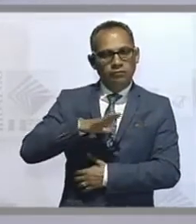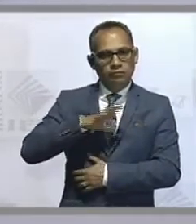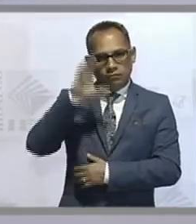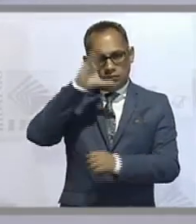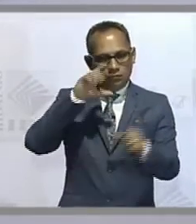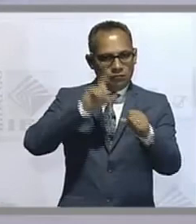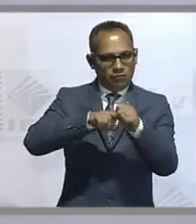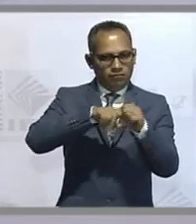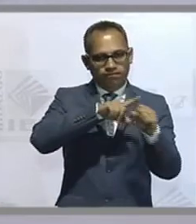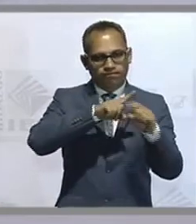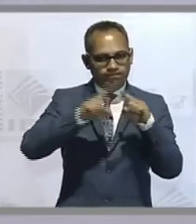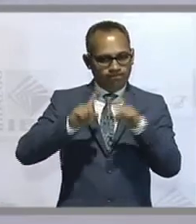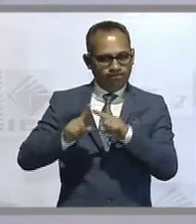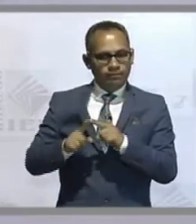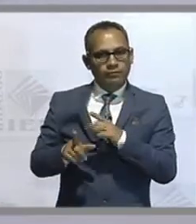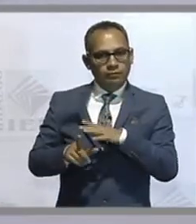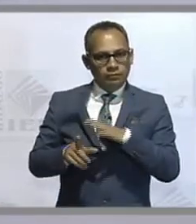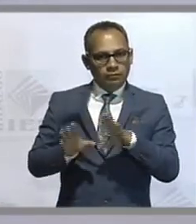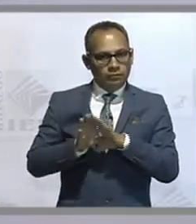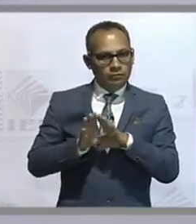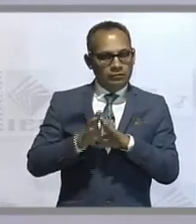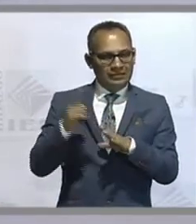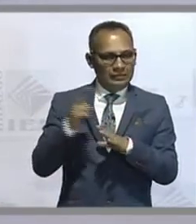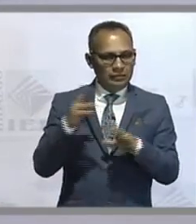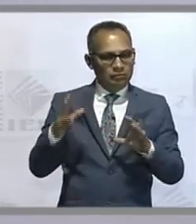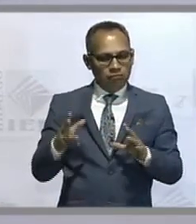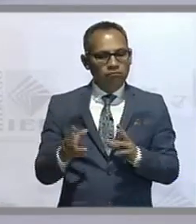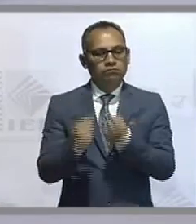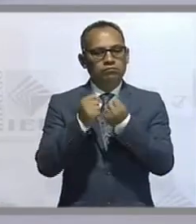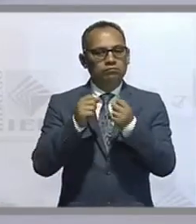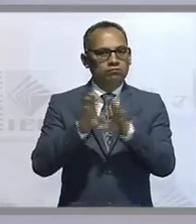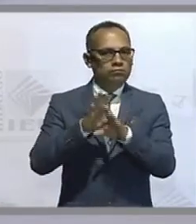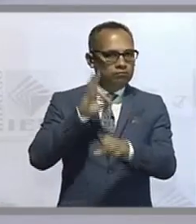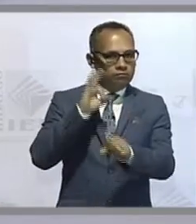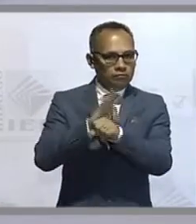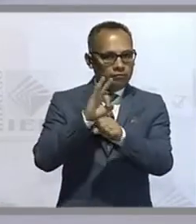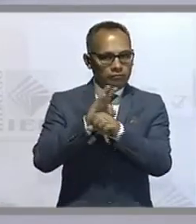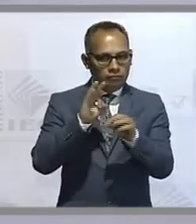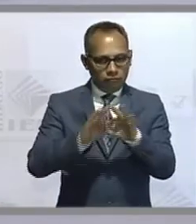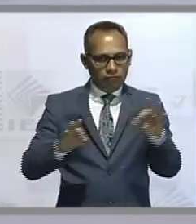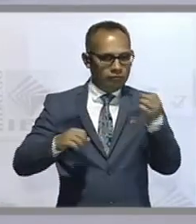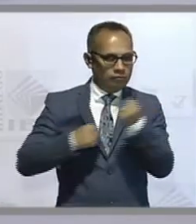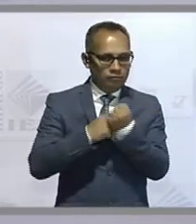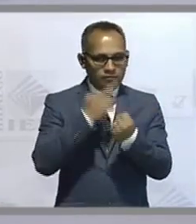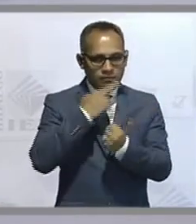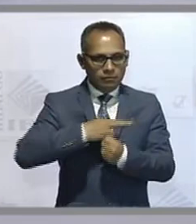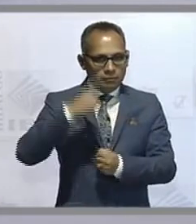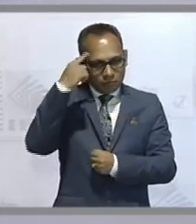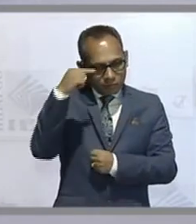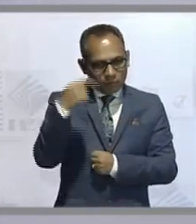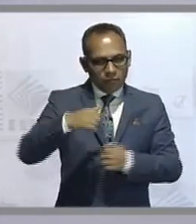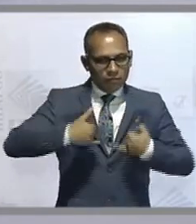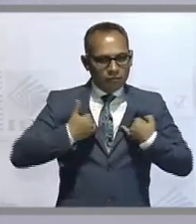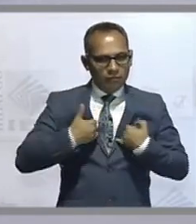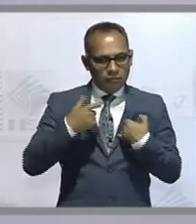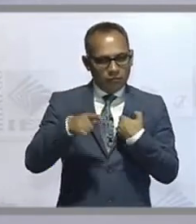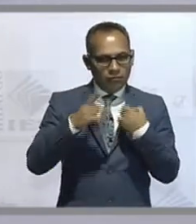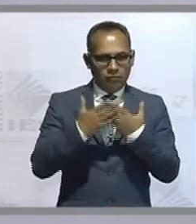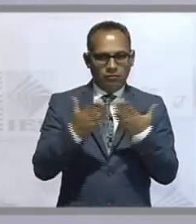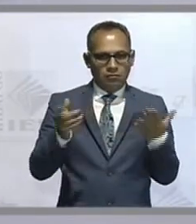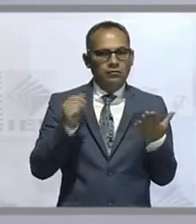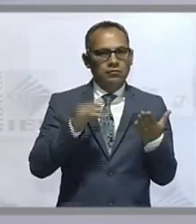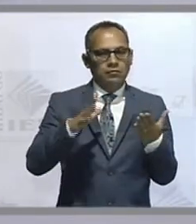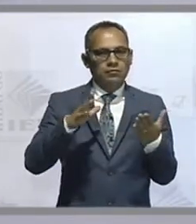interesante que necesitamos rescatar que necesitamos consolidar la visión que se tiene de los jóvenes actualmente es una